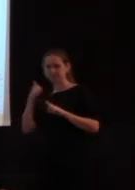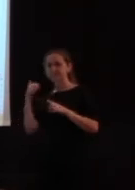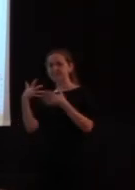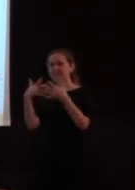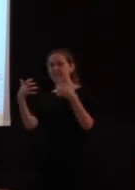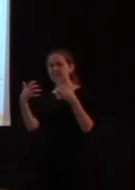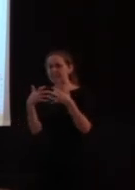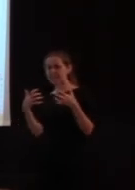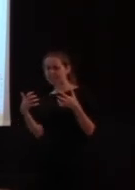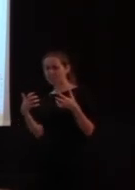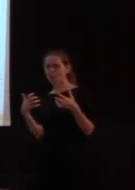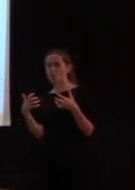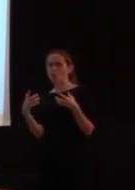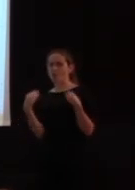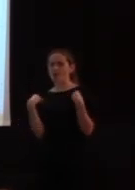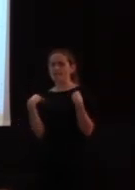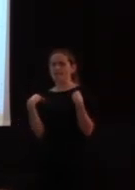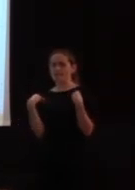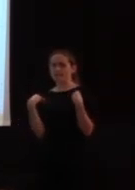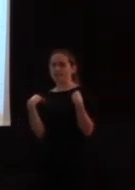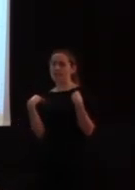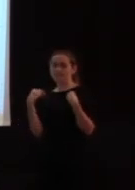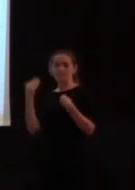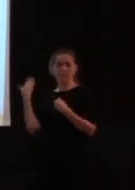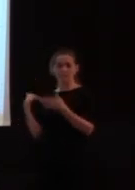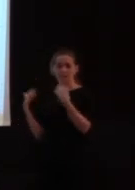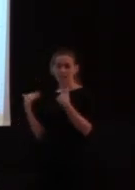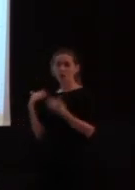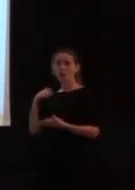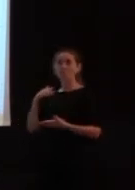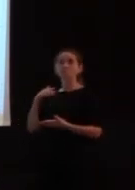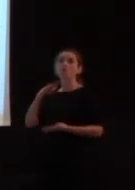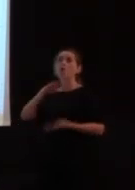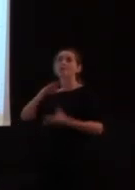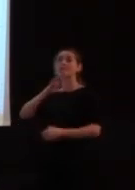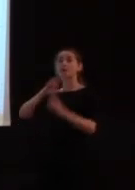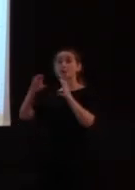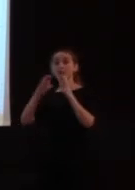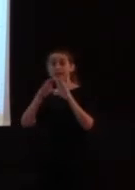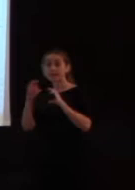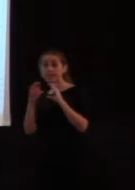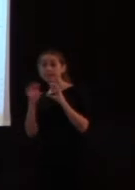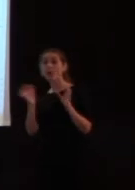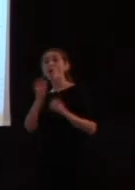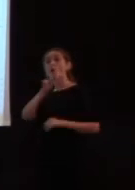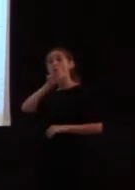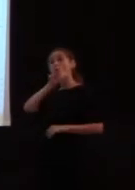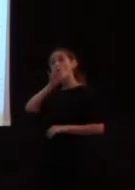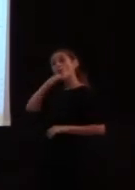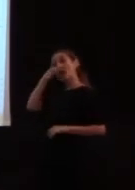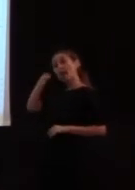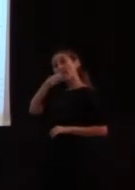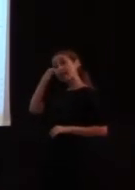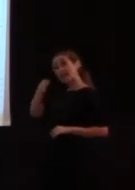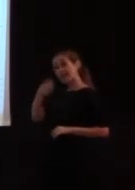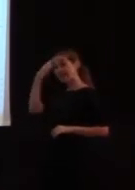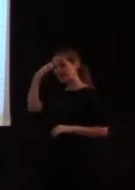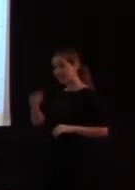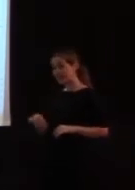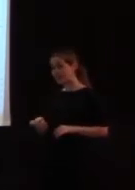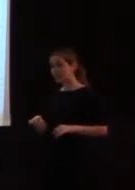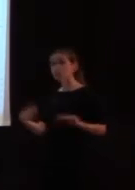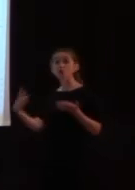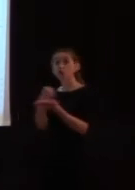siempre las bibliografías, porque cuando hablamos de competencias comunicativas y cuando hablamos de oralidad, sabemos, todos los que tenemos un